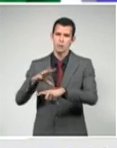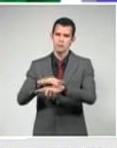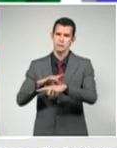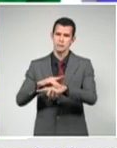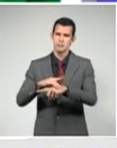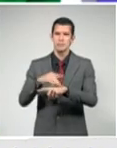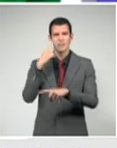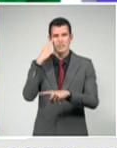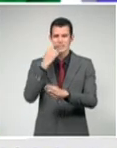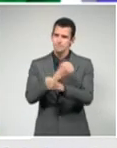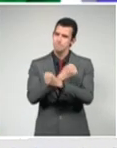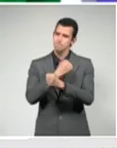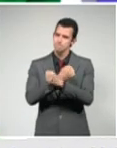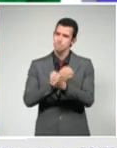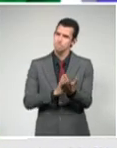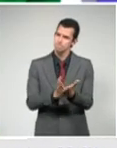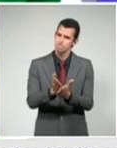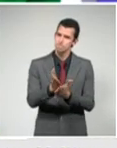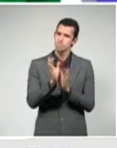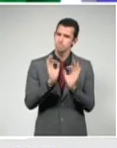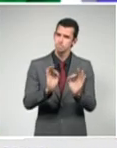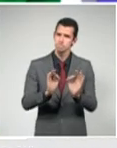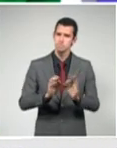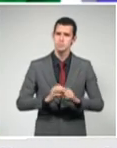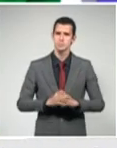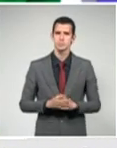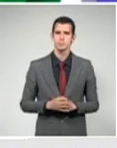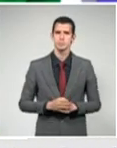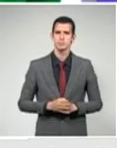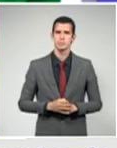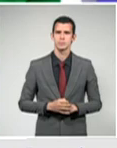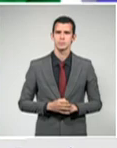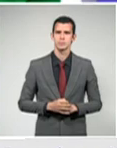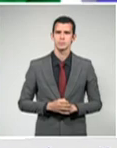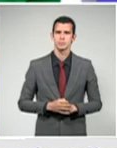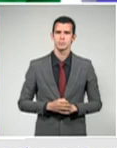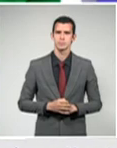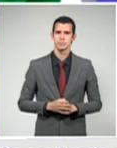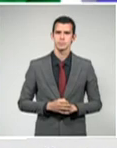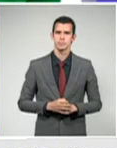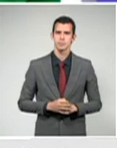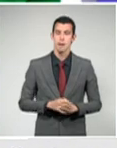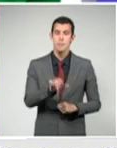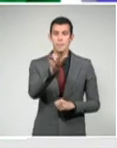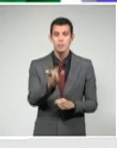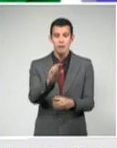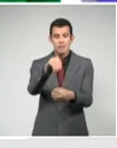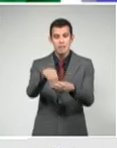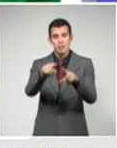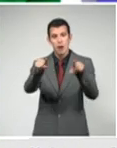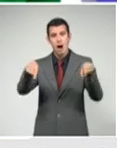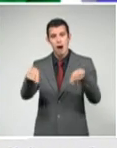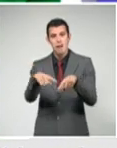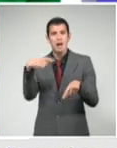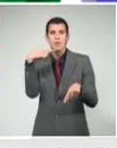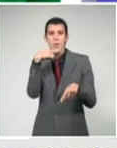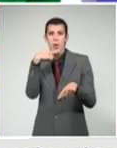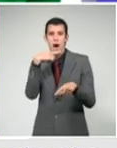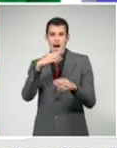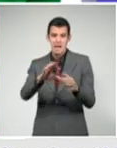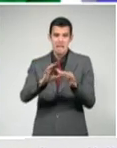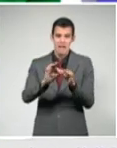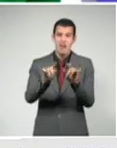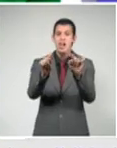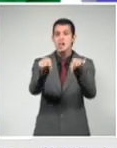riesgo para el pronóstico de los pacientes que llegan al estado grave y